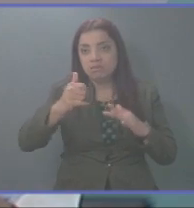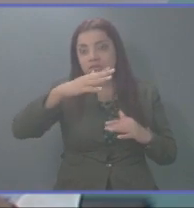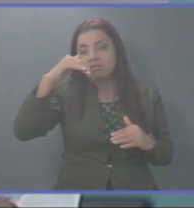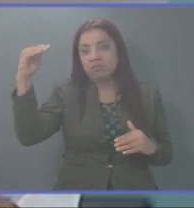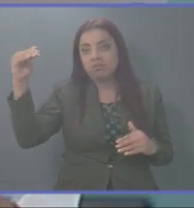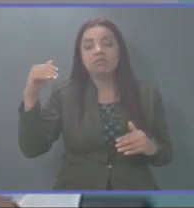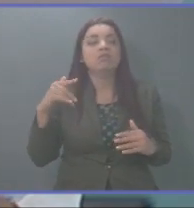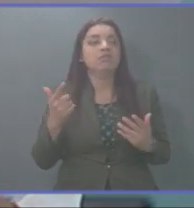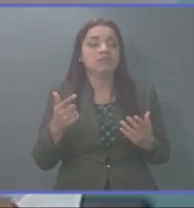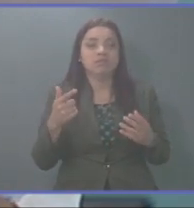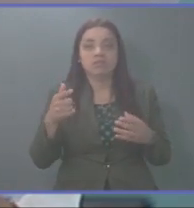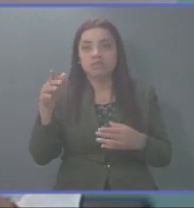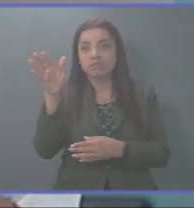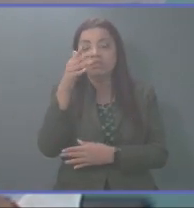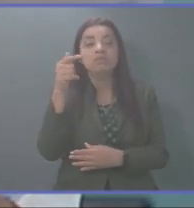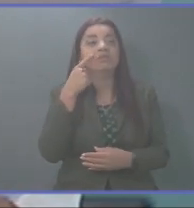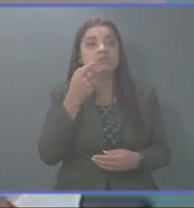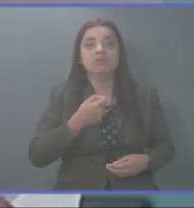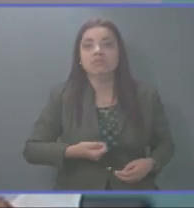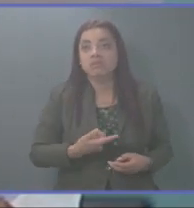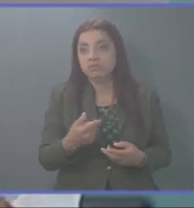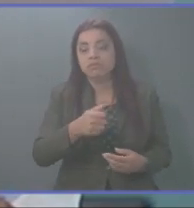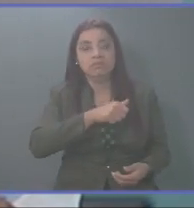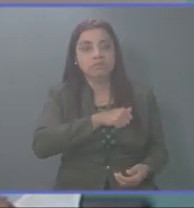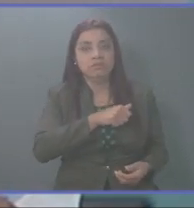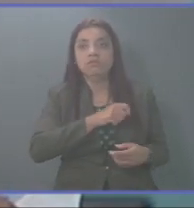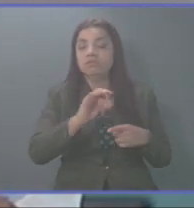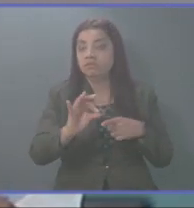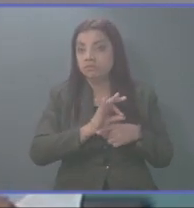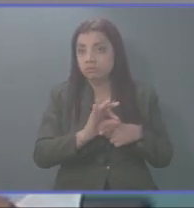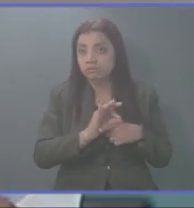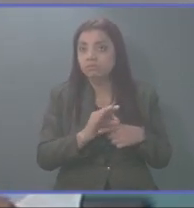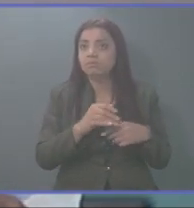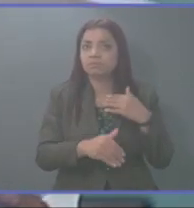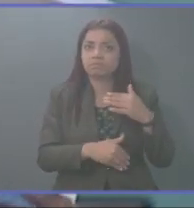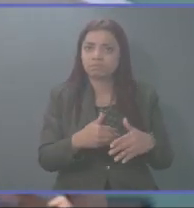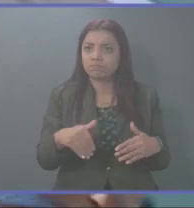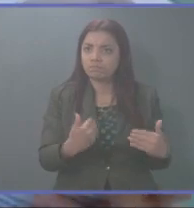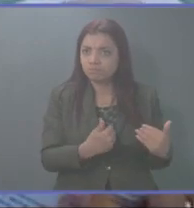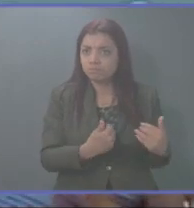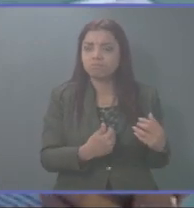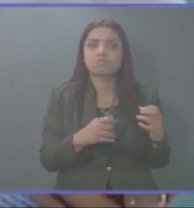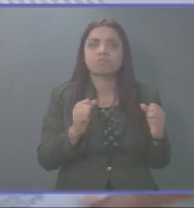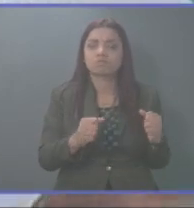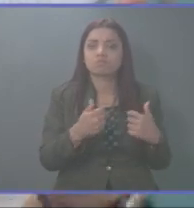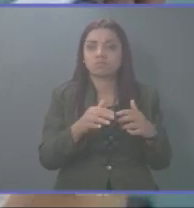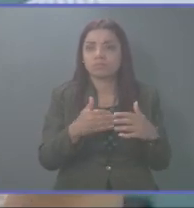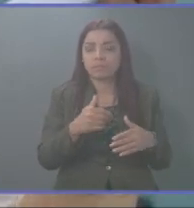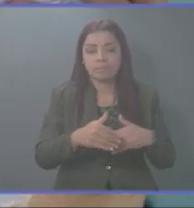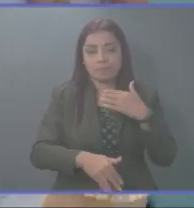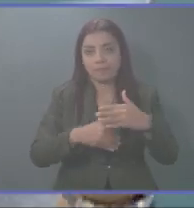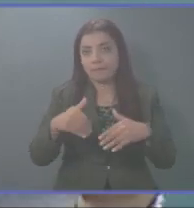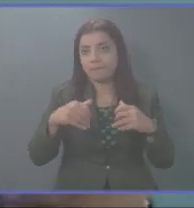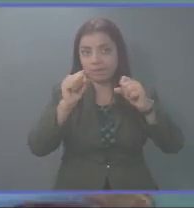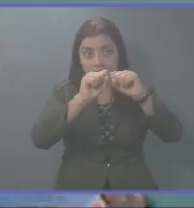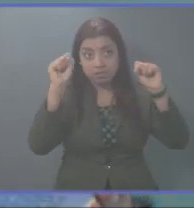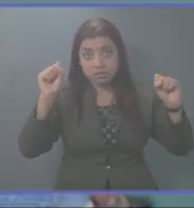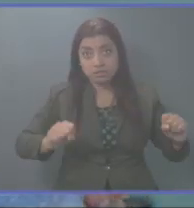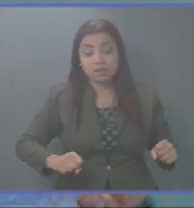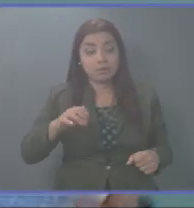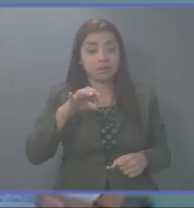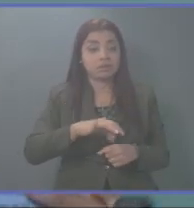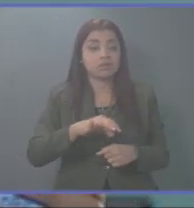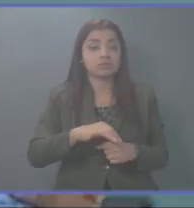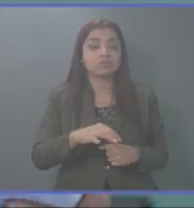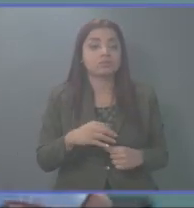los consulados, los cuales dentro de sus competencias funcionales, entre todas, alimentan los distintos componentes del sistema electoral.